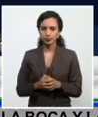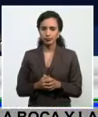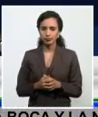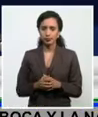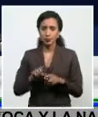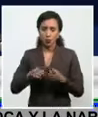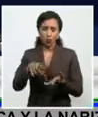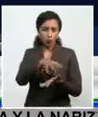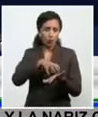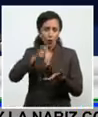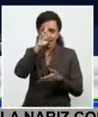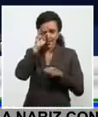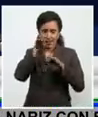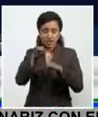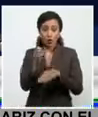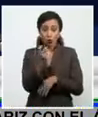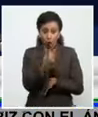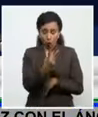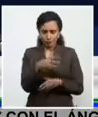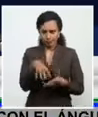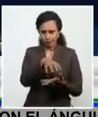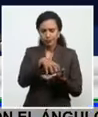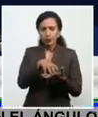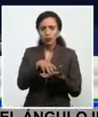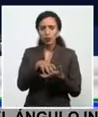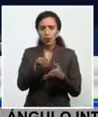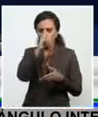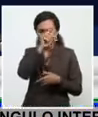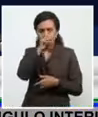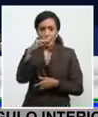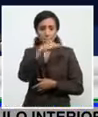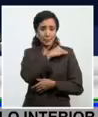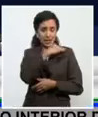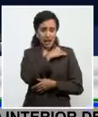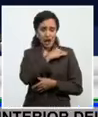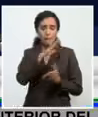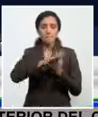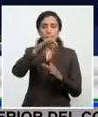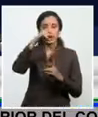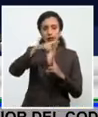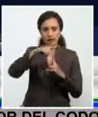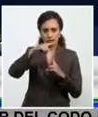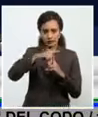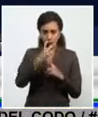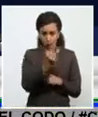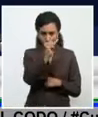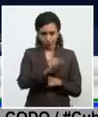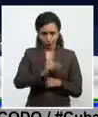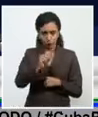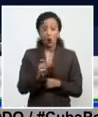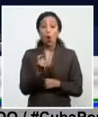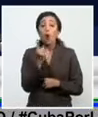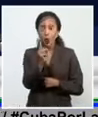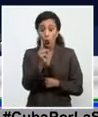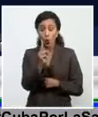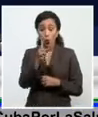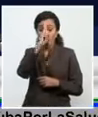ingreso, 2 se encuentran en el Hospital Militar de Matanzas, uno en el Hospital